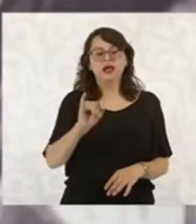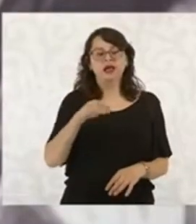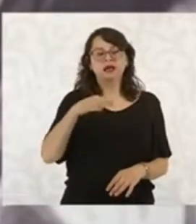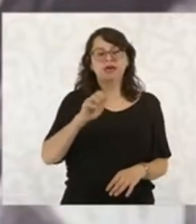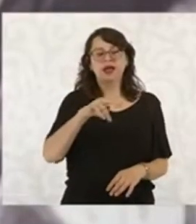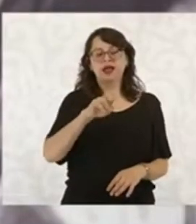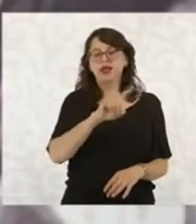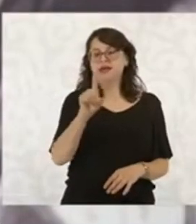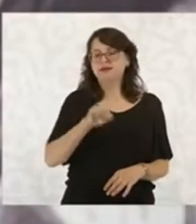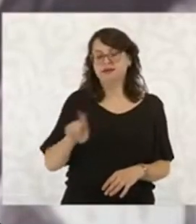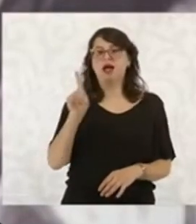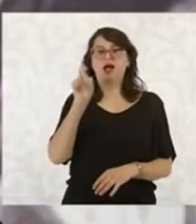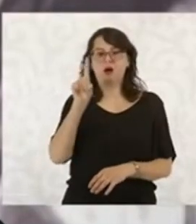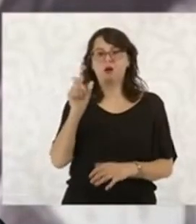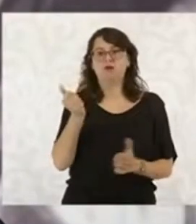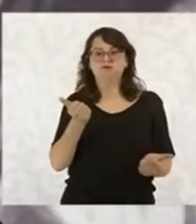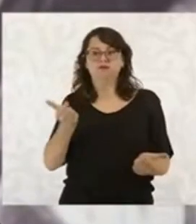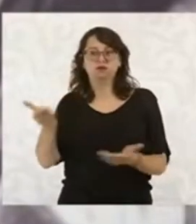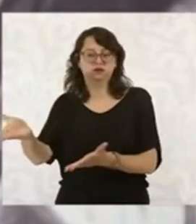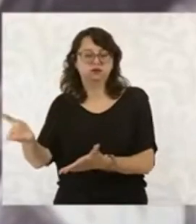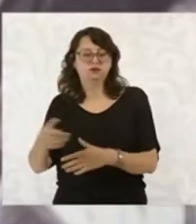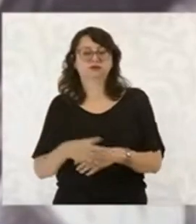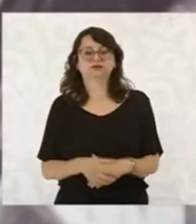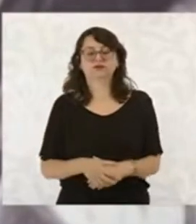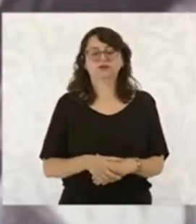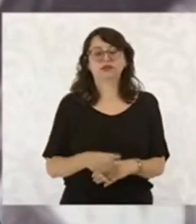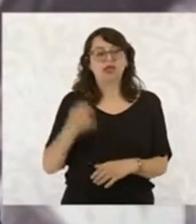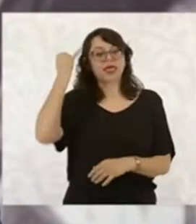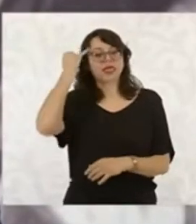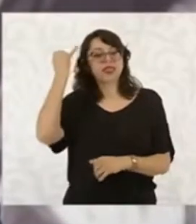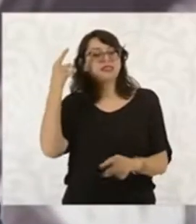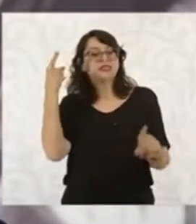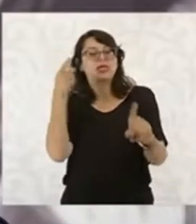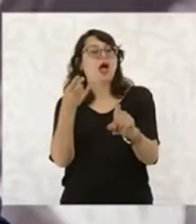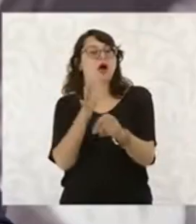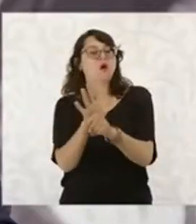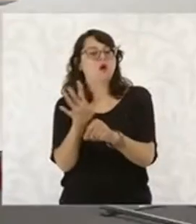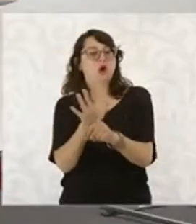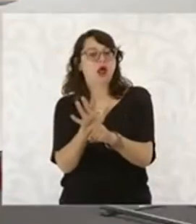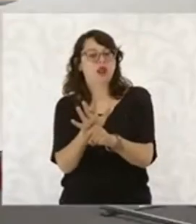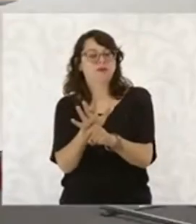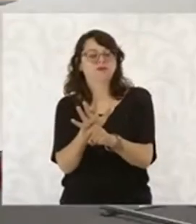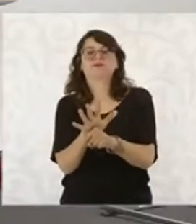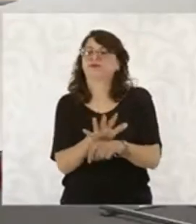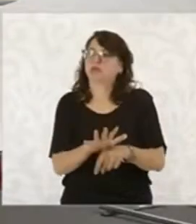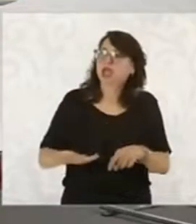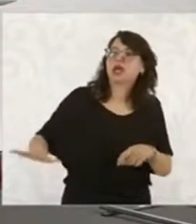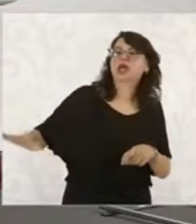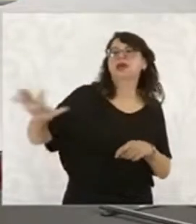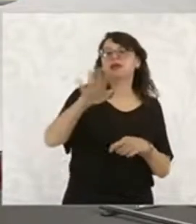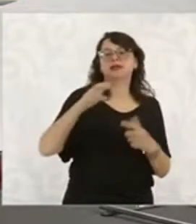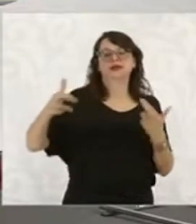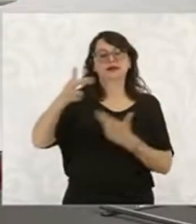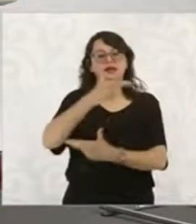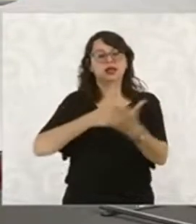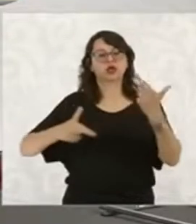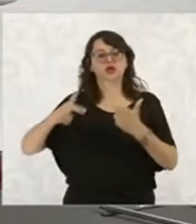Teúl, que es donde se ubica la presa. La idea es propiciar un desarrollo de la región,